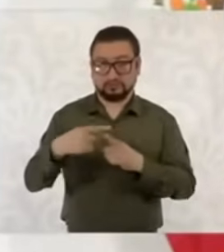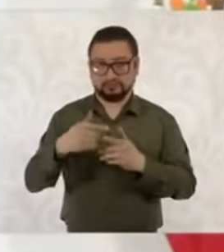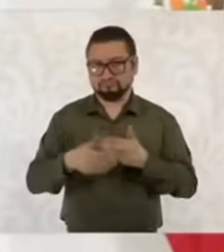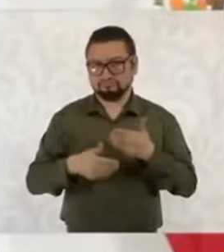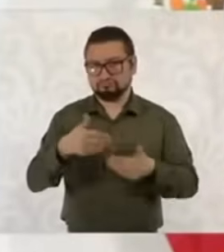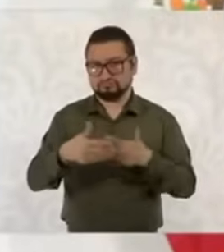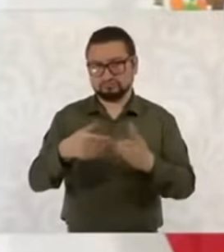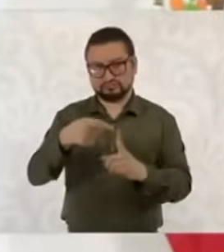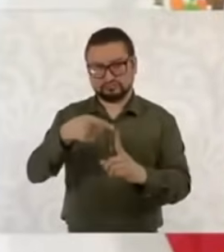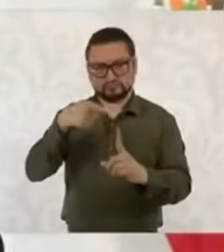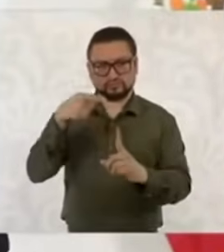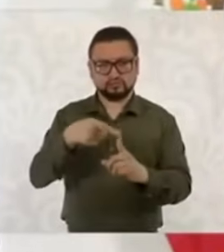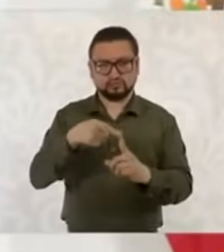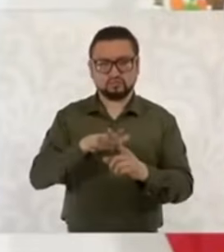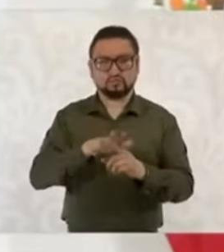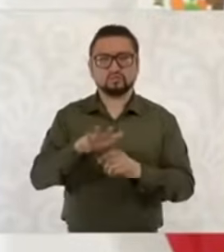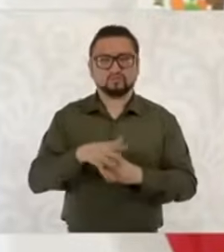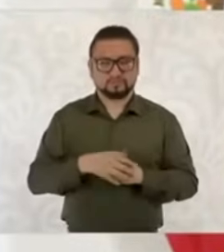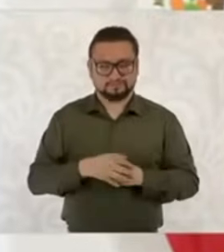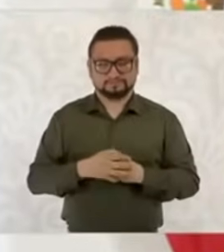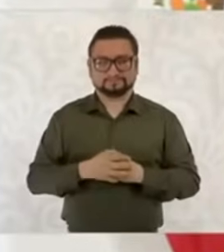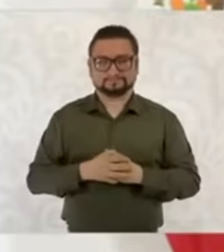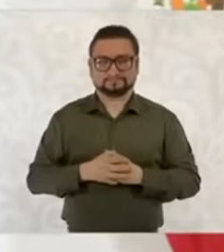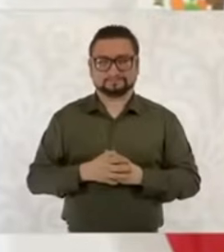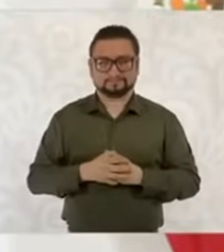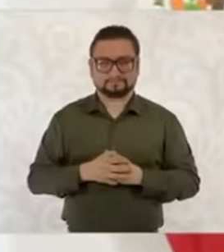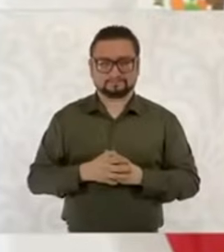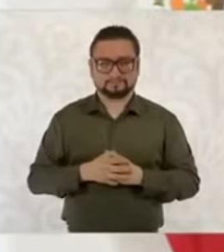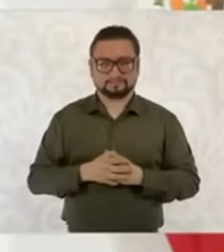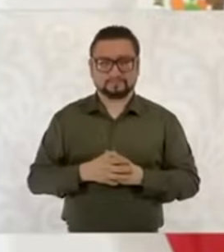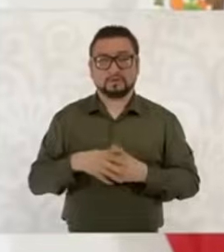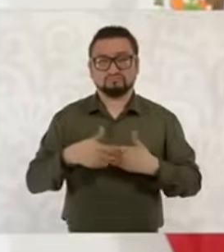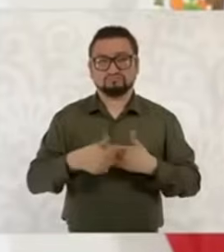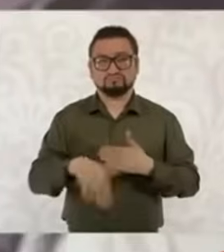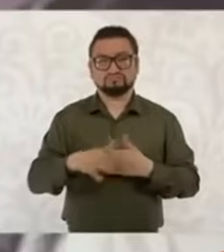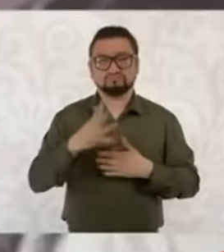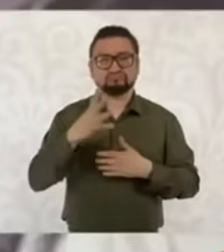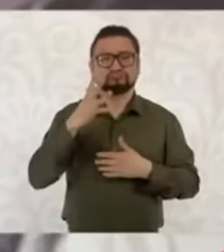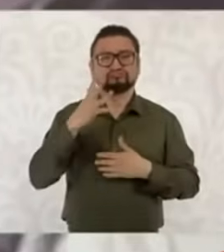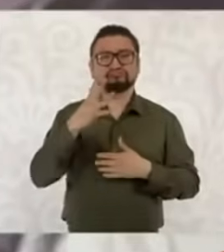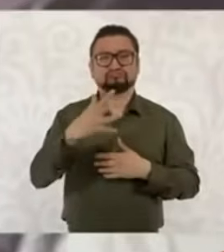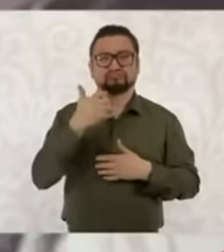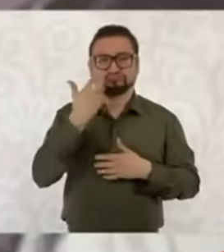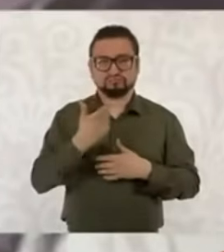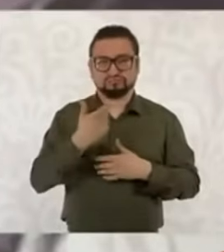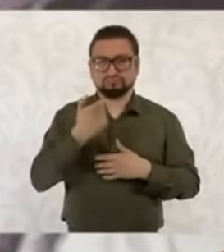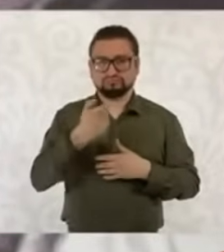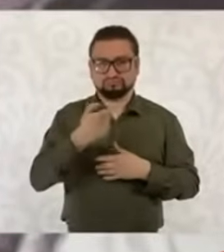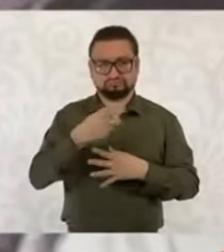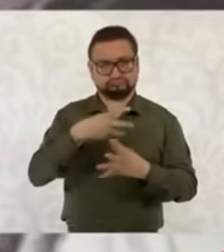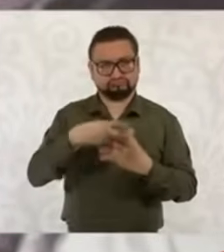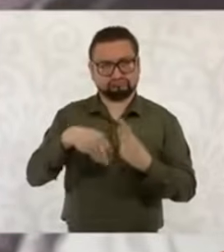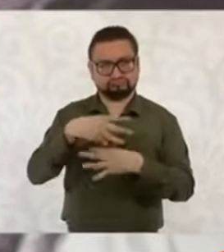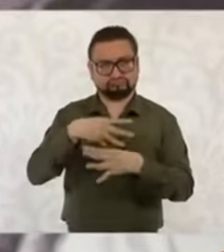donde los pasivos públicos de largo plazo se encuentren en una ruta